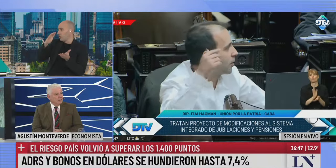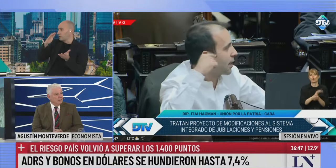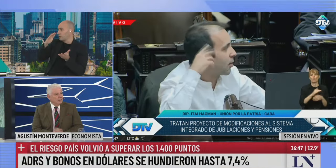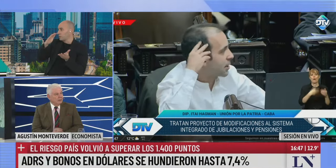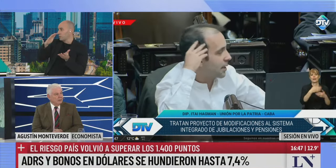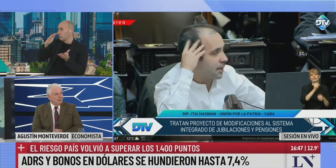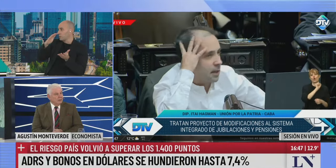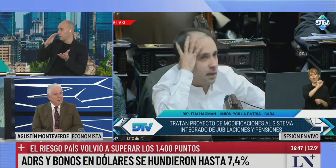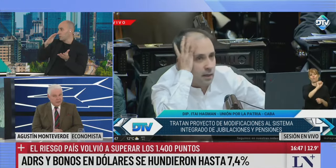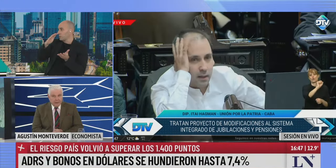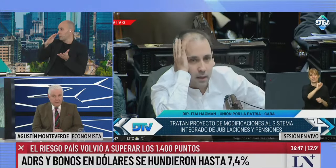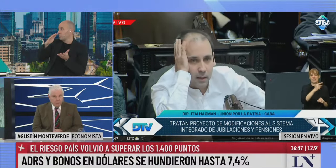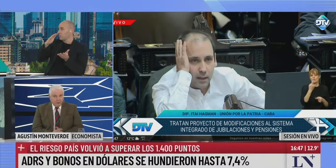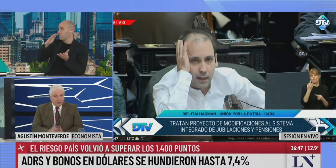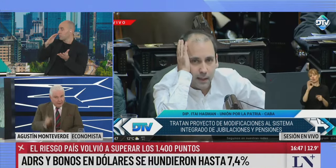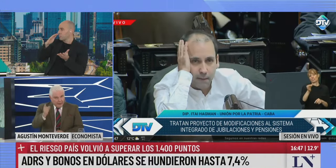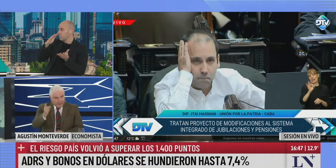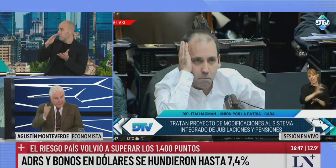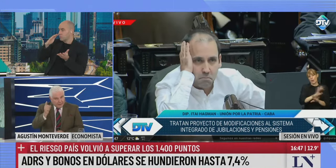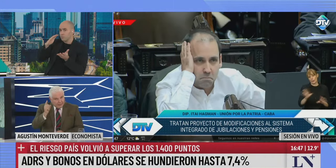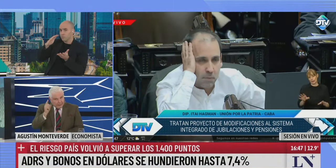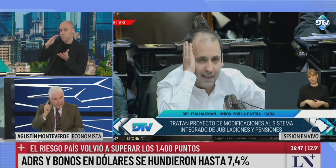los dólares. Sí, bueno,